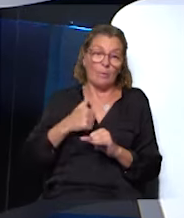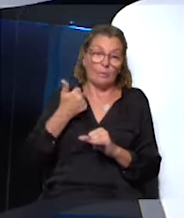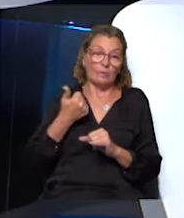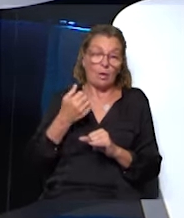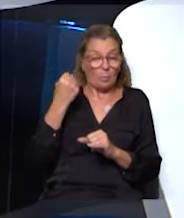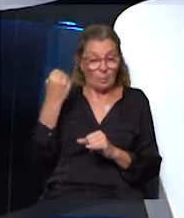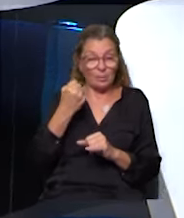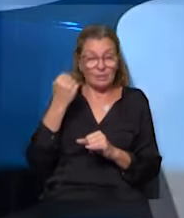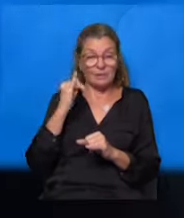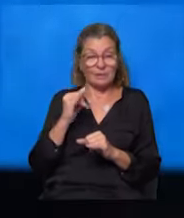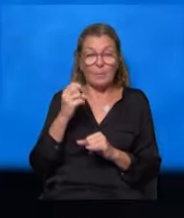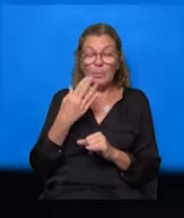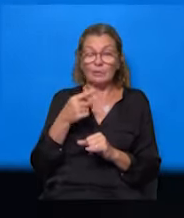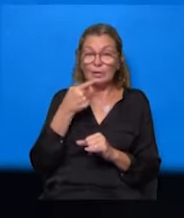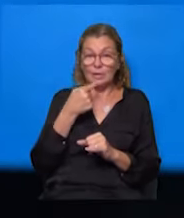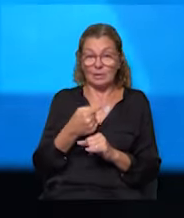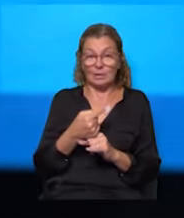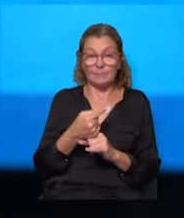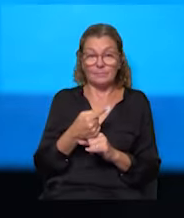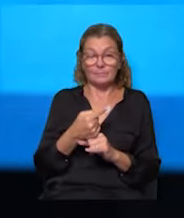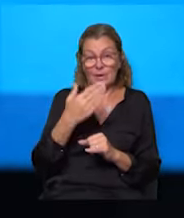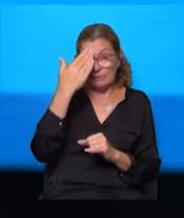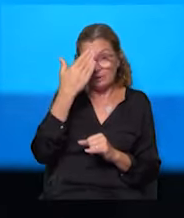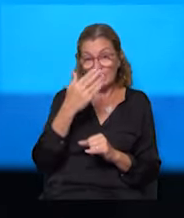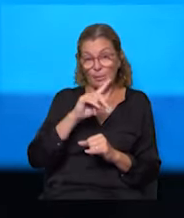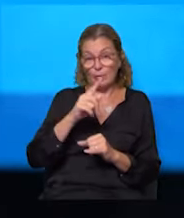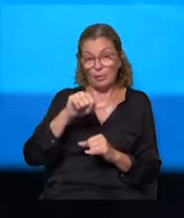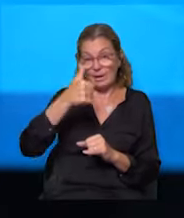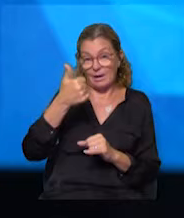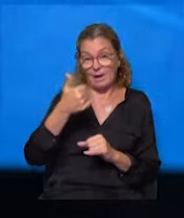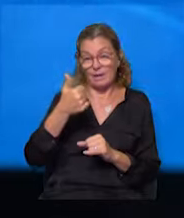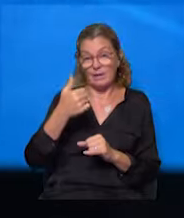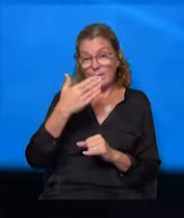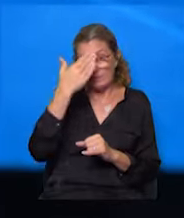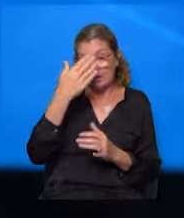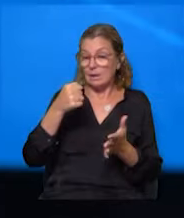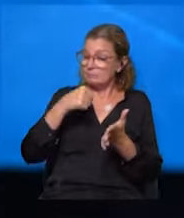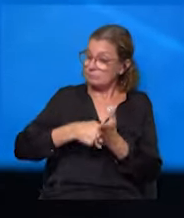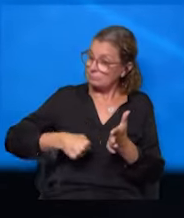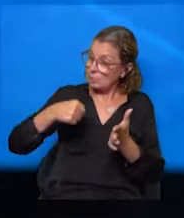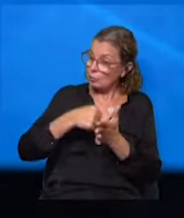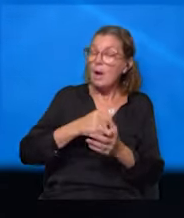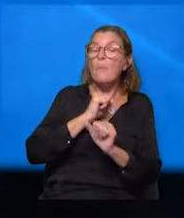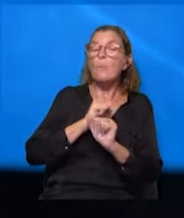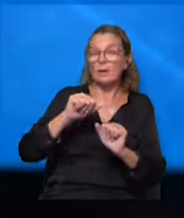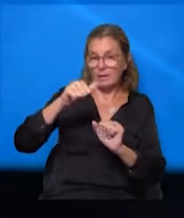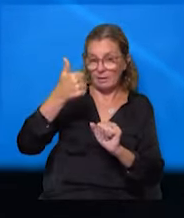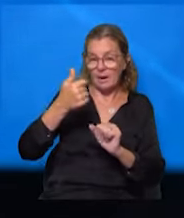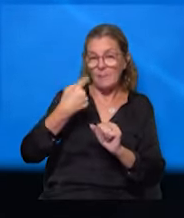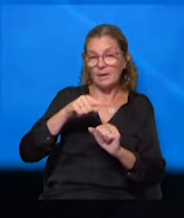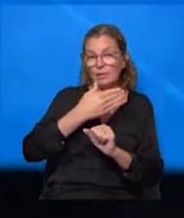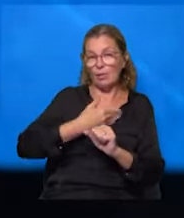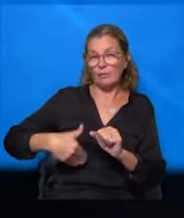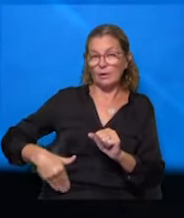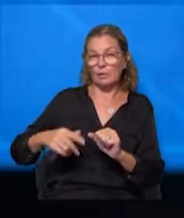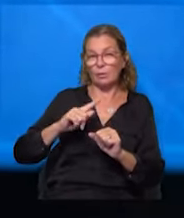significativa y por eso es lo que digo que el frente no la tiene ganada que el frente la tiene que pelear que la puede ganar pero que el gobierno no